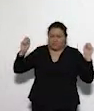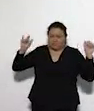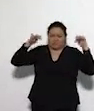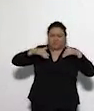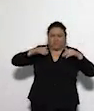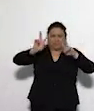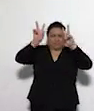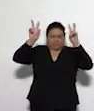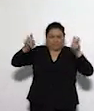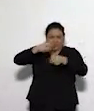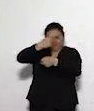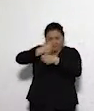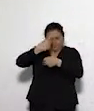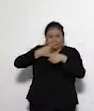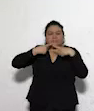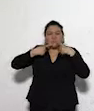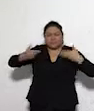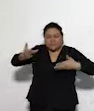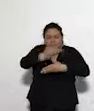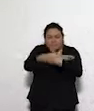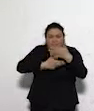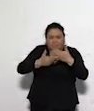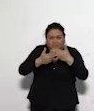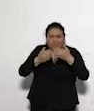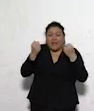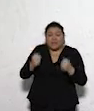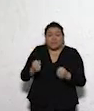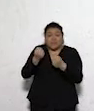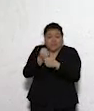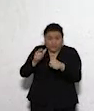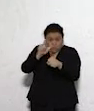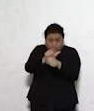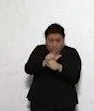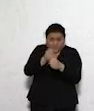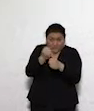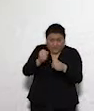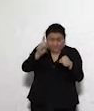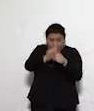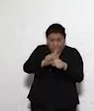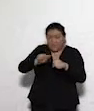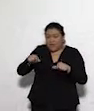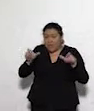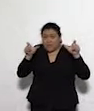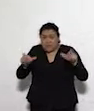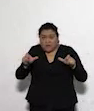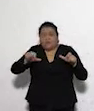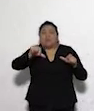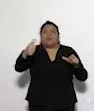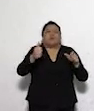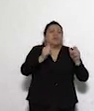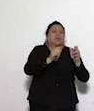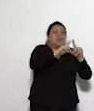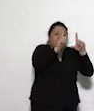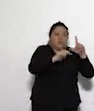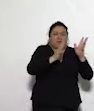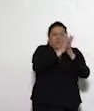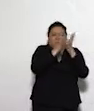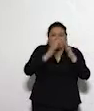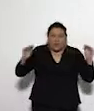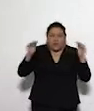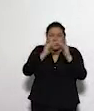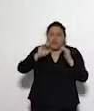sobre Seguridad y Justicia en Democracia, la cual contó con la participación de 88 especialistas, tanto nacionales